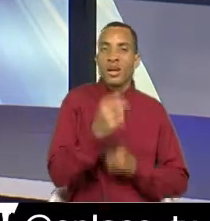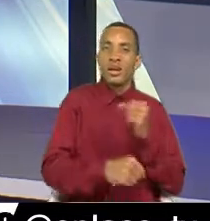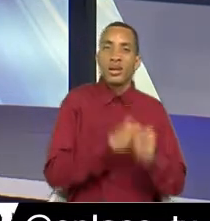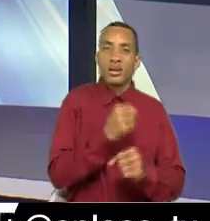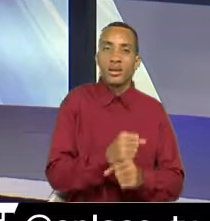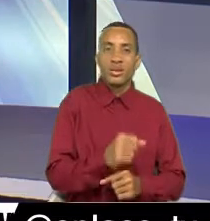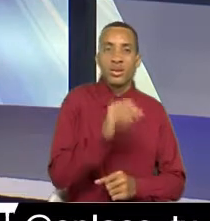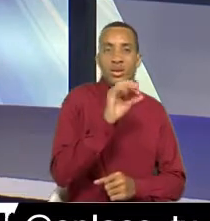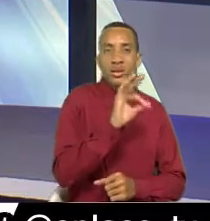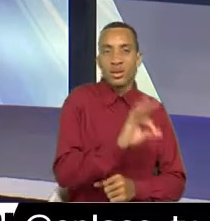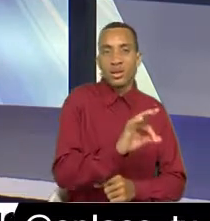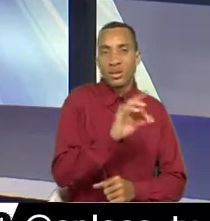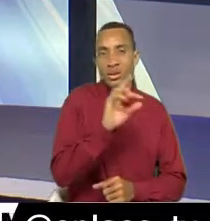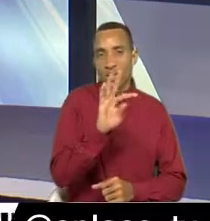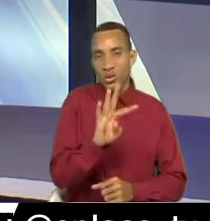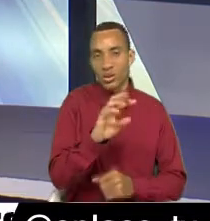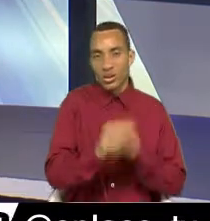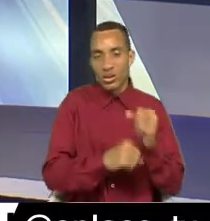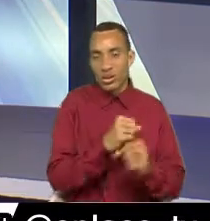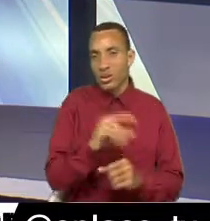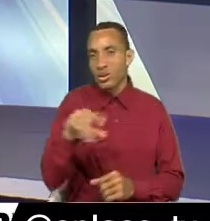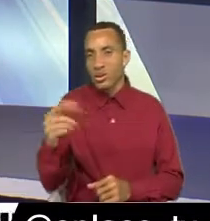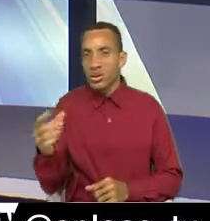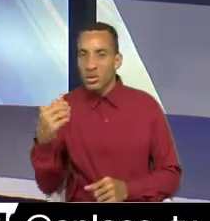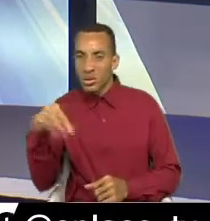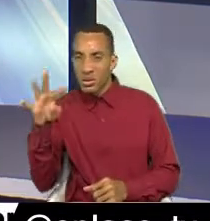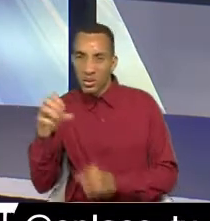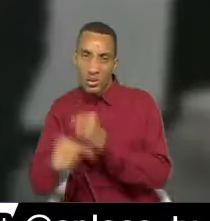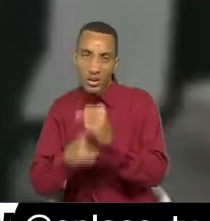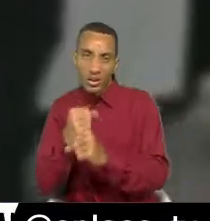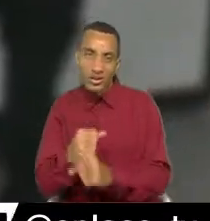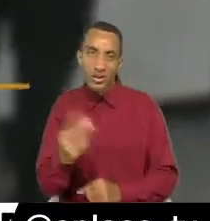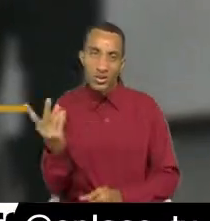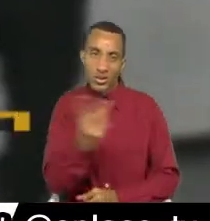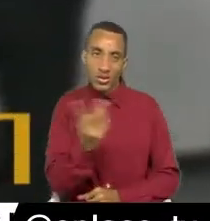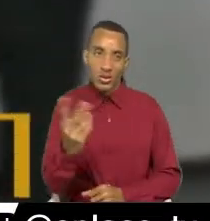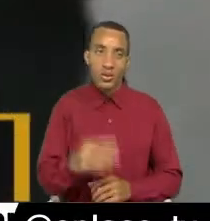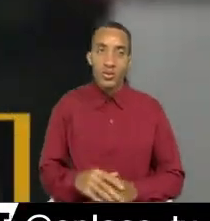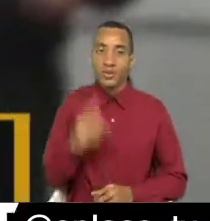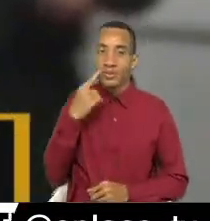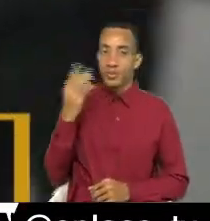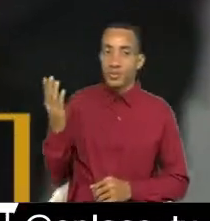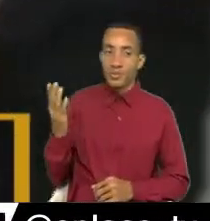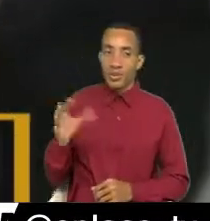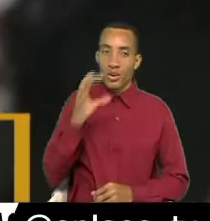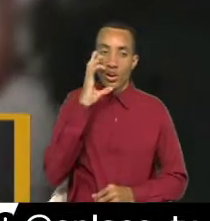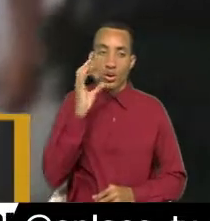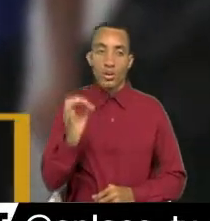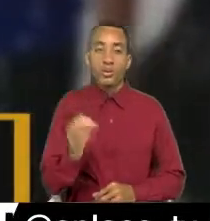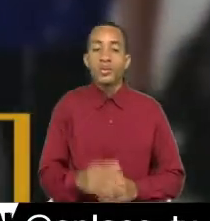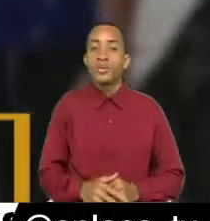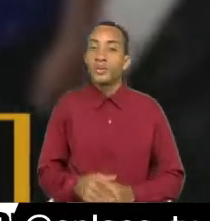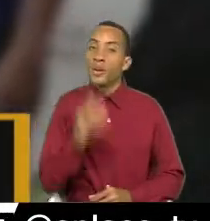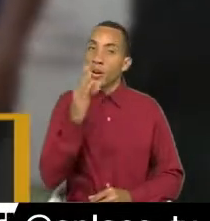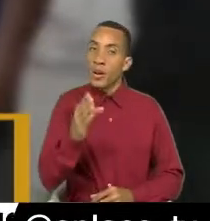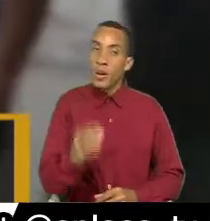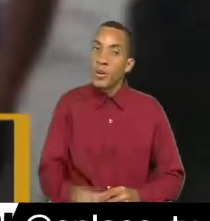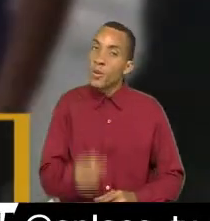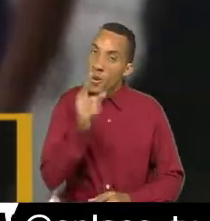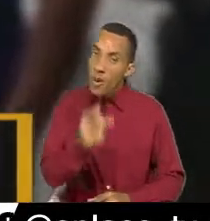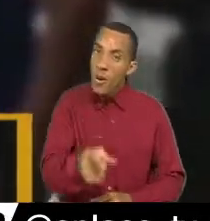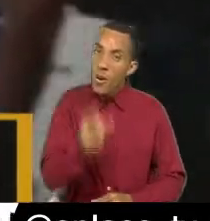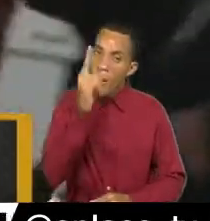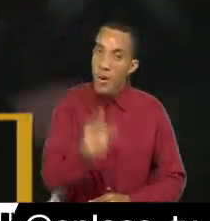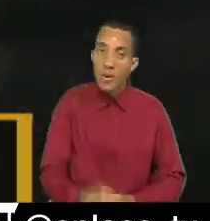de dinero a un comerciante en la Comuna 7 de la ciudad. Estos dos hombres, según las autoridades, extorsionaban a un comerciante en la Comuna 7